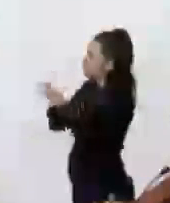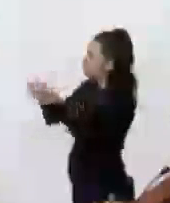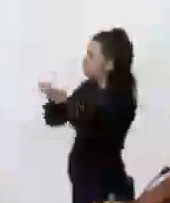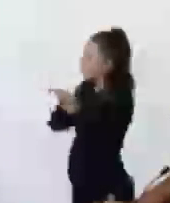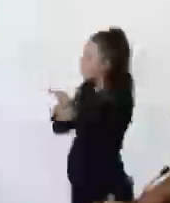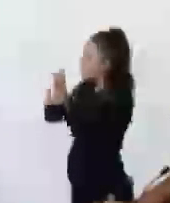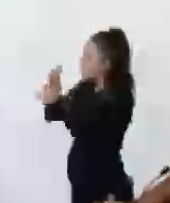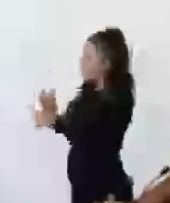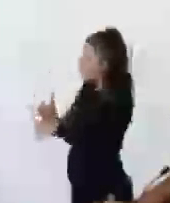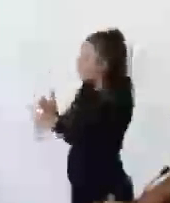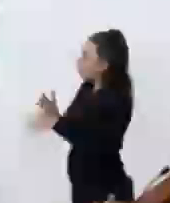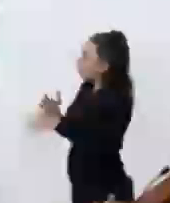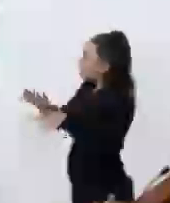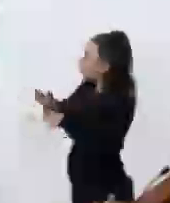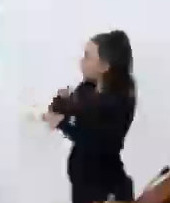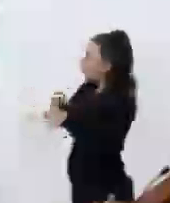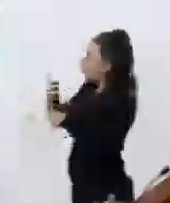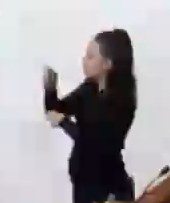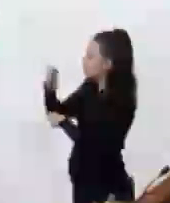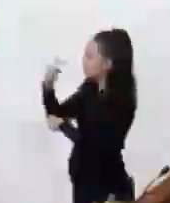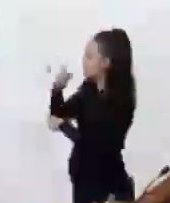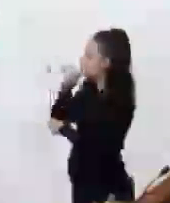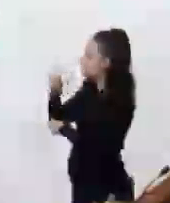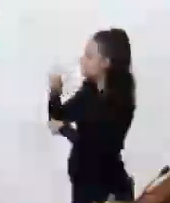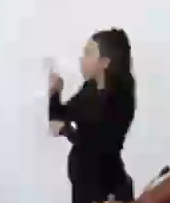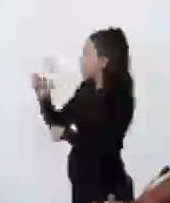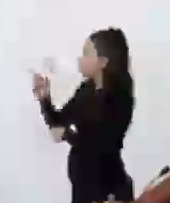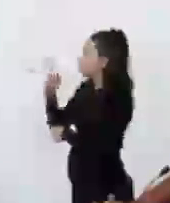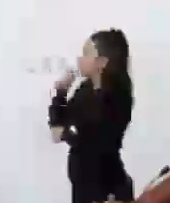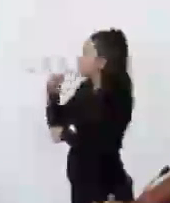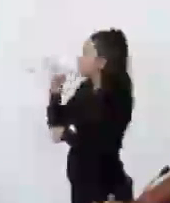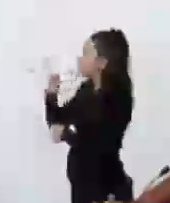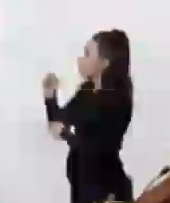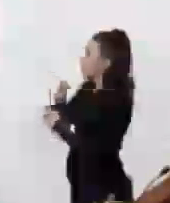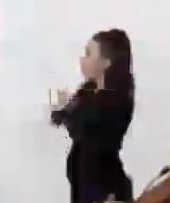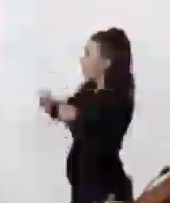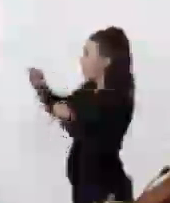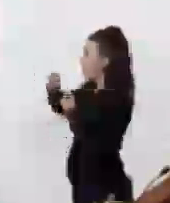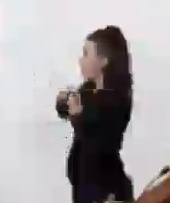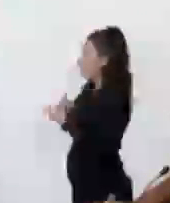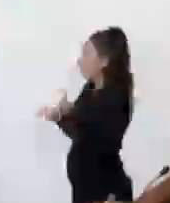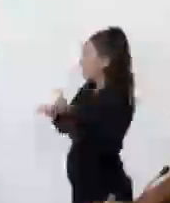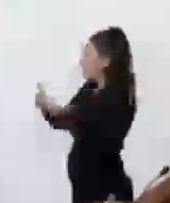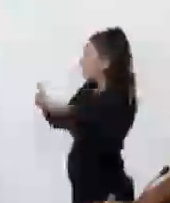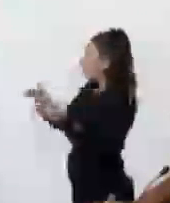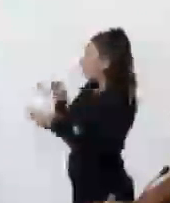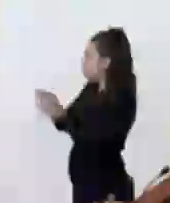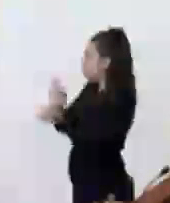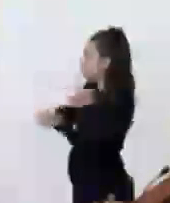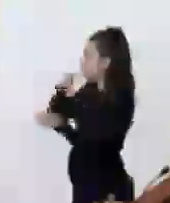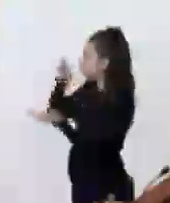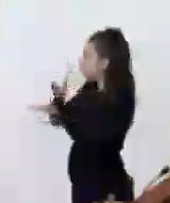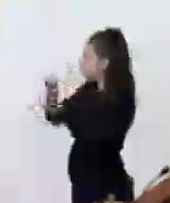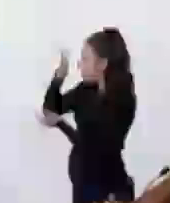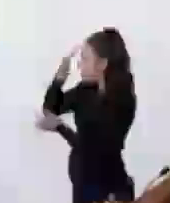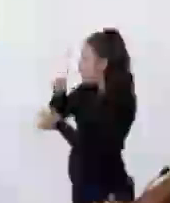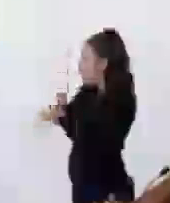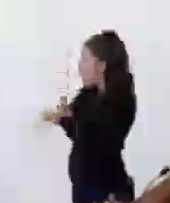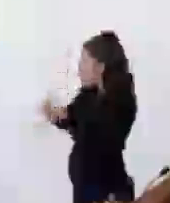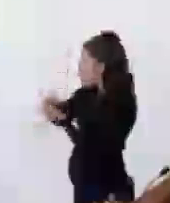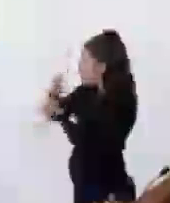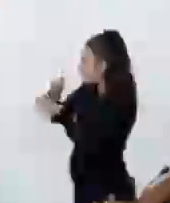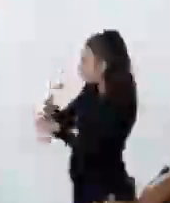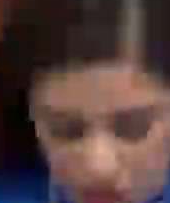autoridades, aprovechando que los ciudadanos no usan tecnicismos o que simplemente carecen de los conocimientos para realizar una consulta, evaden responder